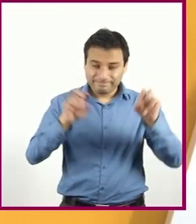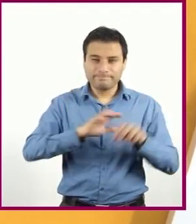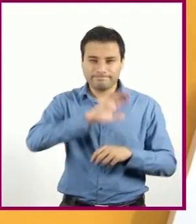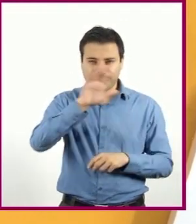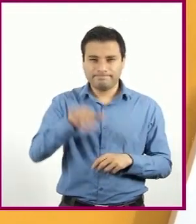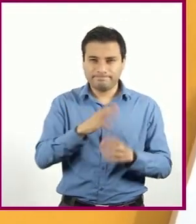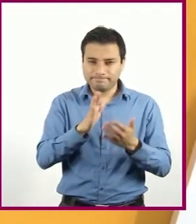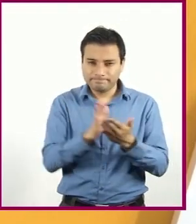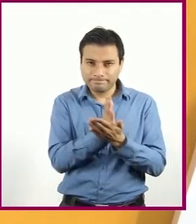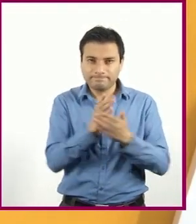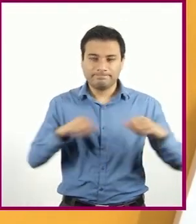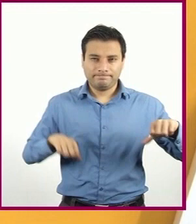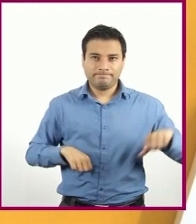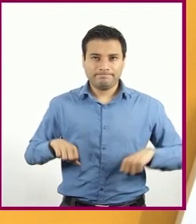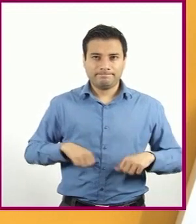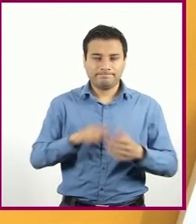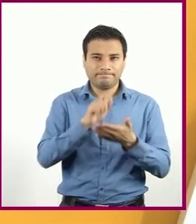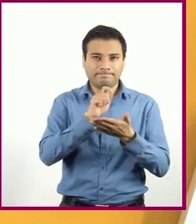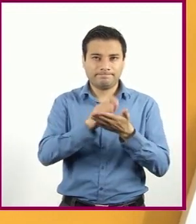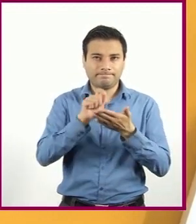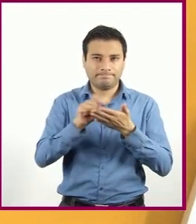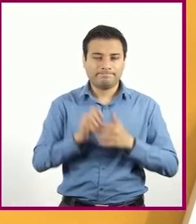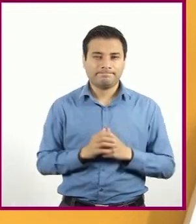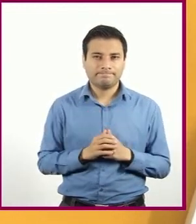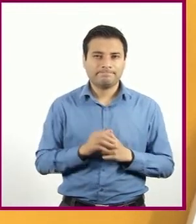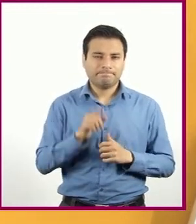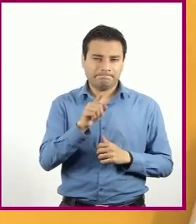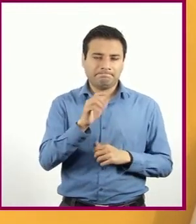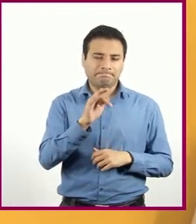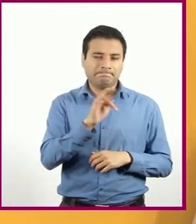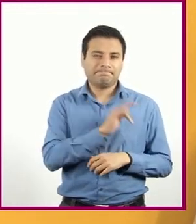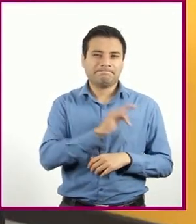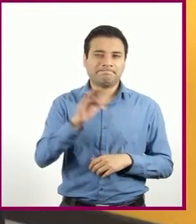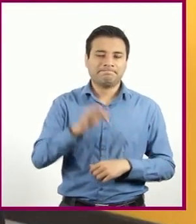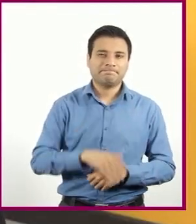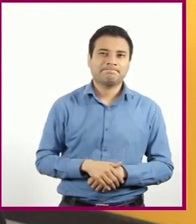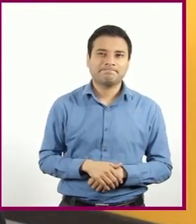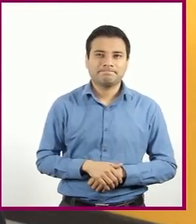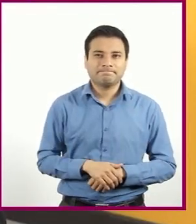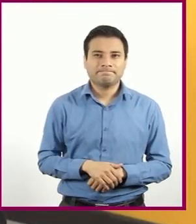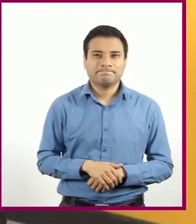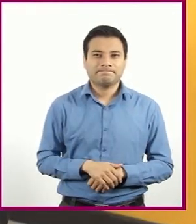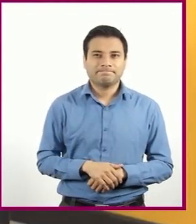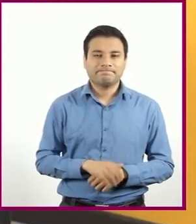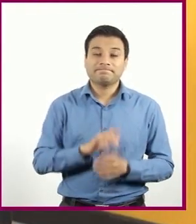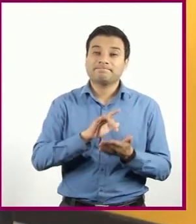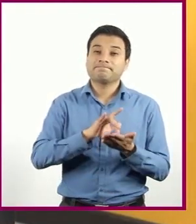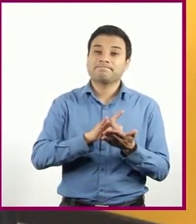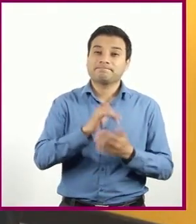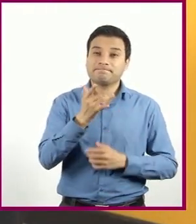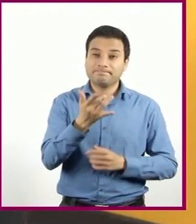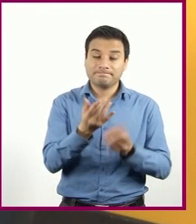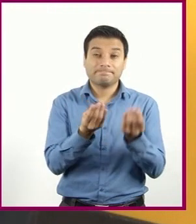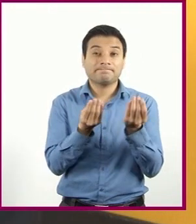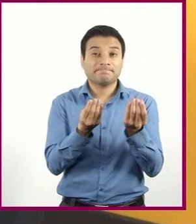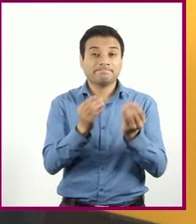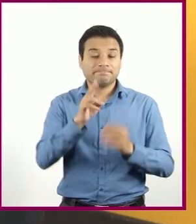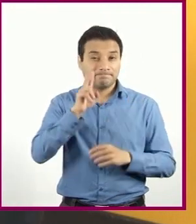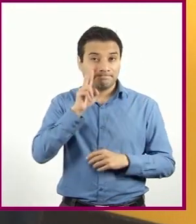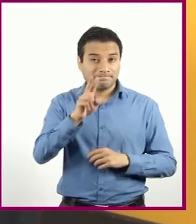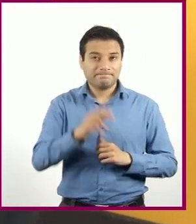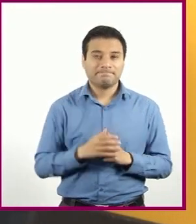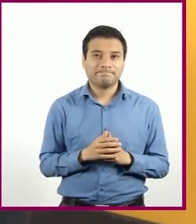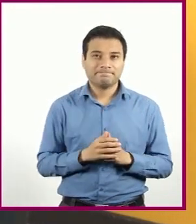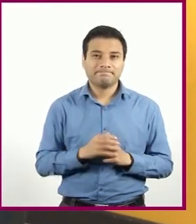y resuelvan lo que se plantea con la información que aquí estudiamos. Muchas gracias por acompañarnos. Este